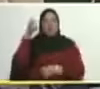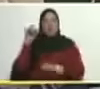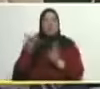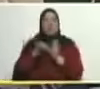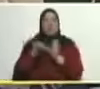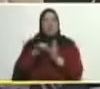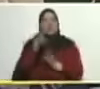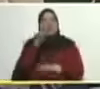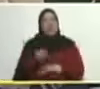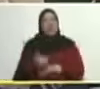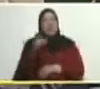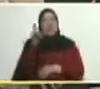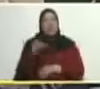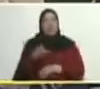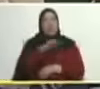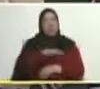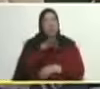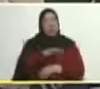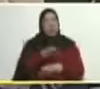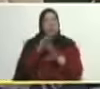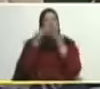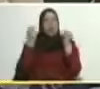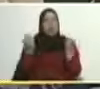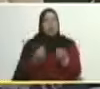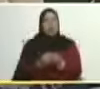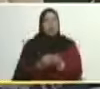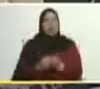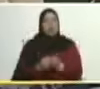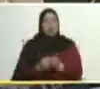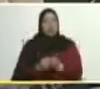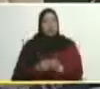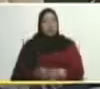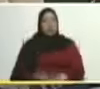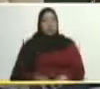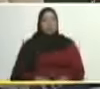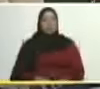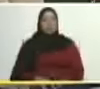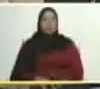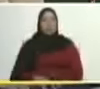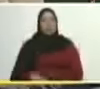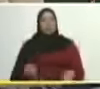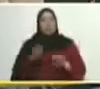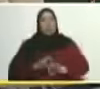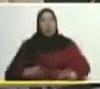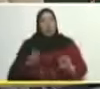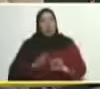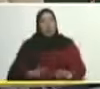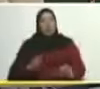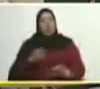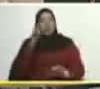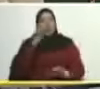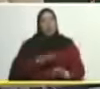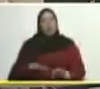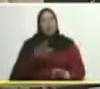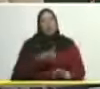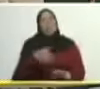Garvey tenía una organización para mejorar la situación de los pueblos